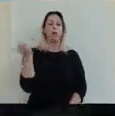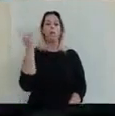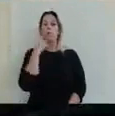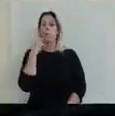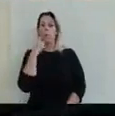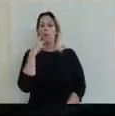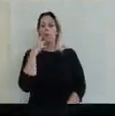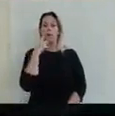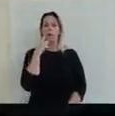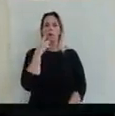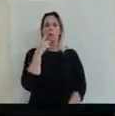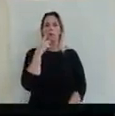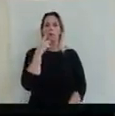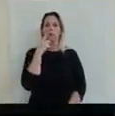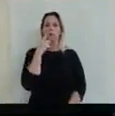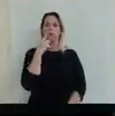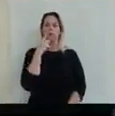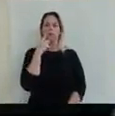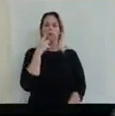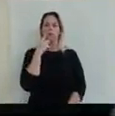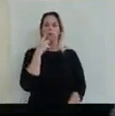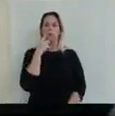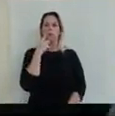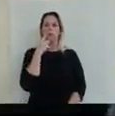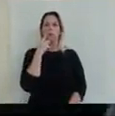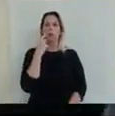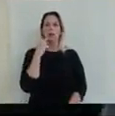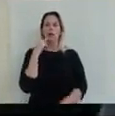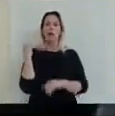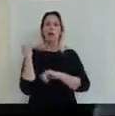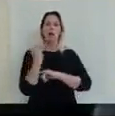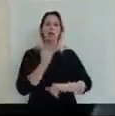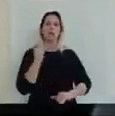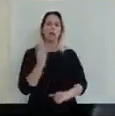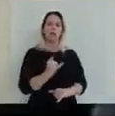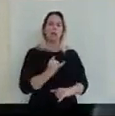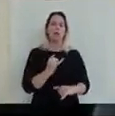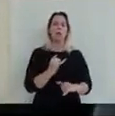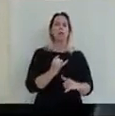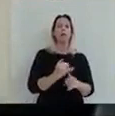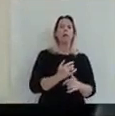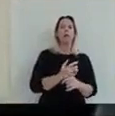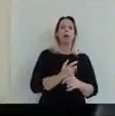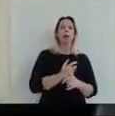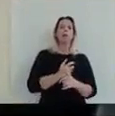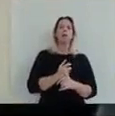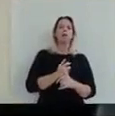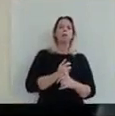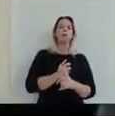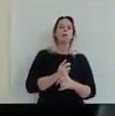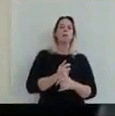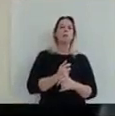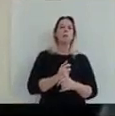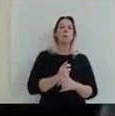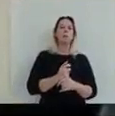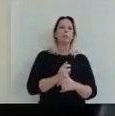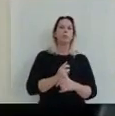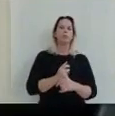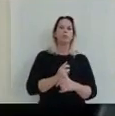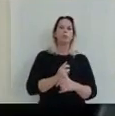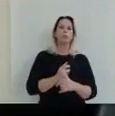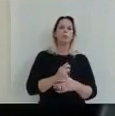remita a la brevedad las ternas correspondientes al auditor externo, que ya se lo hemos solicitado